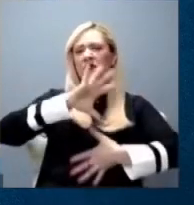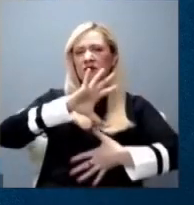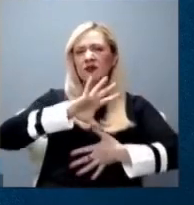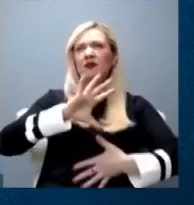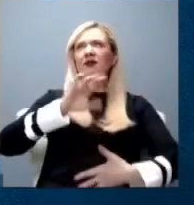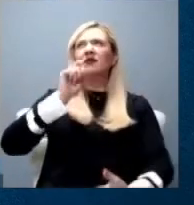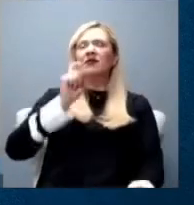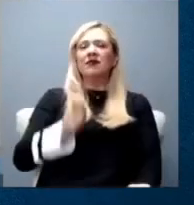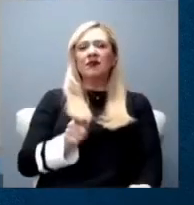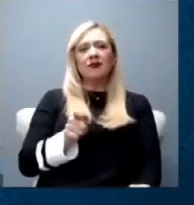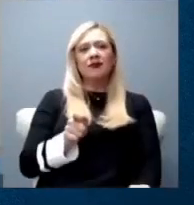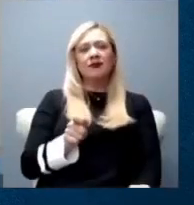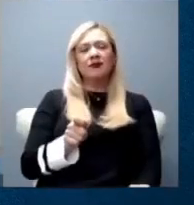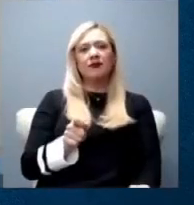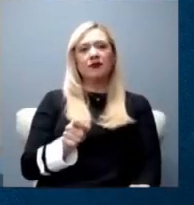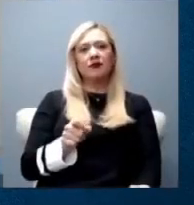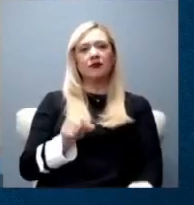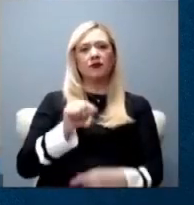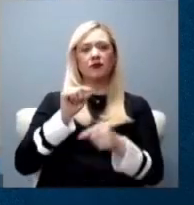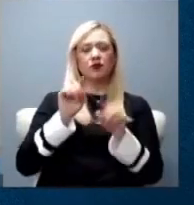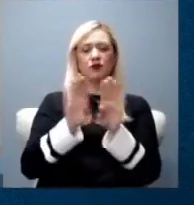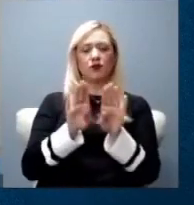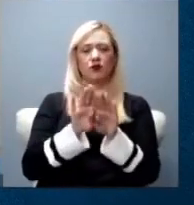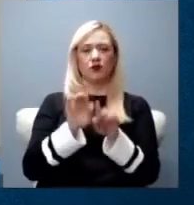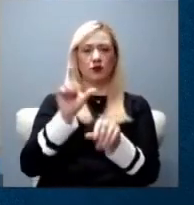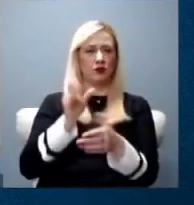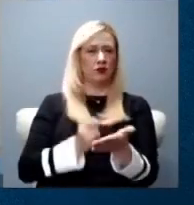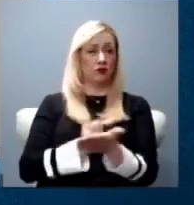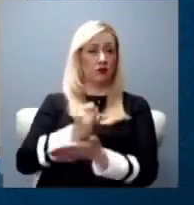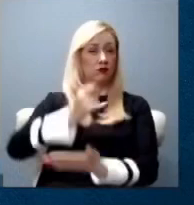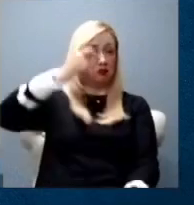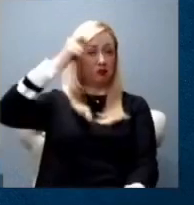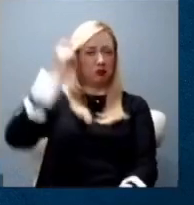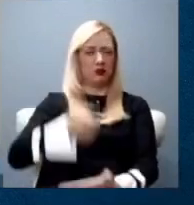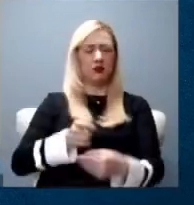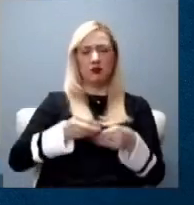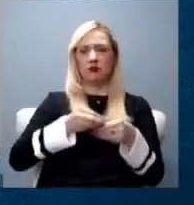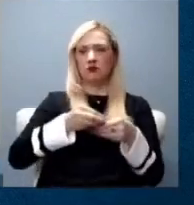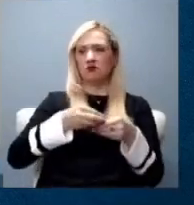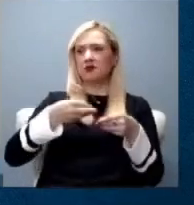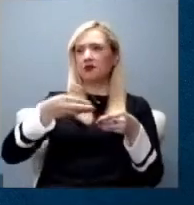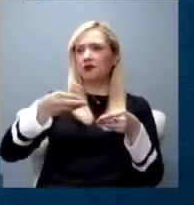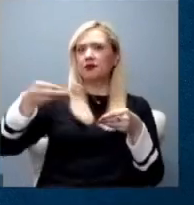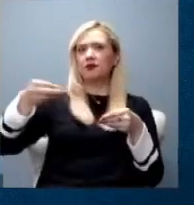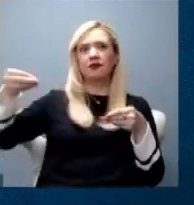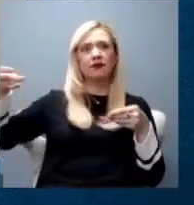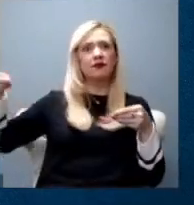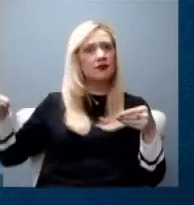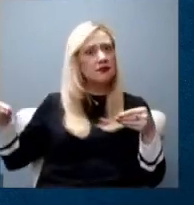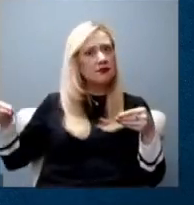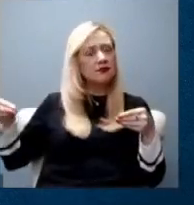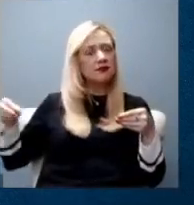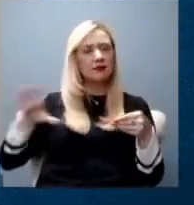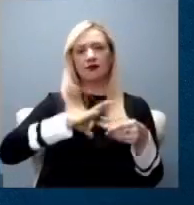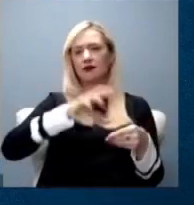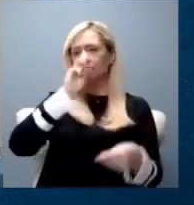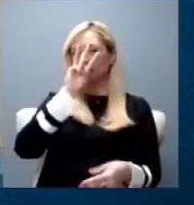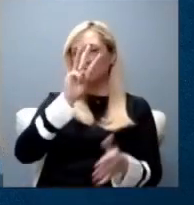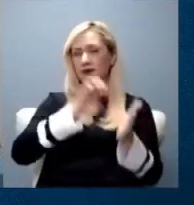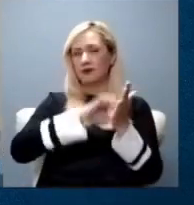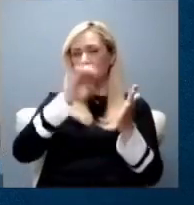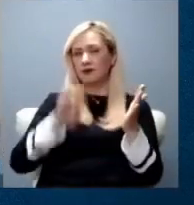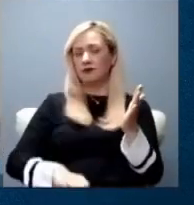los efectos expansivos que tienen algunas decisiones de la Corte Interamericana. Tenemos tres ejemplos que pueden